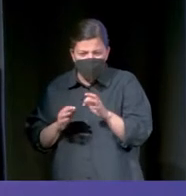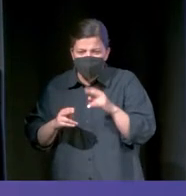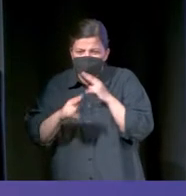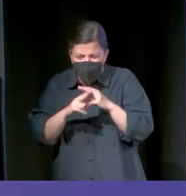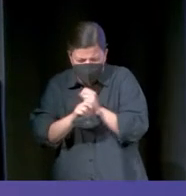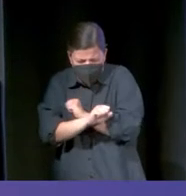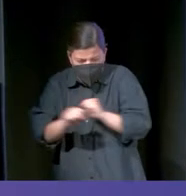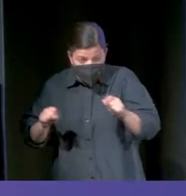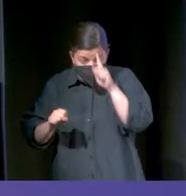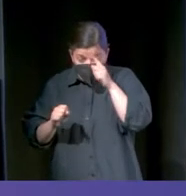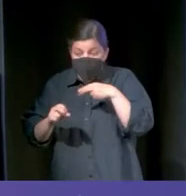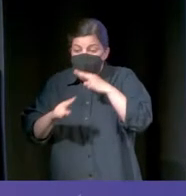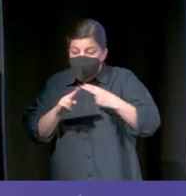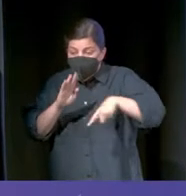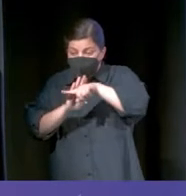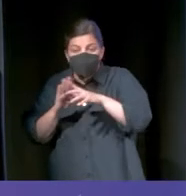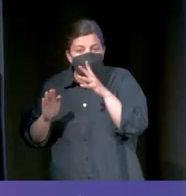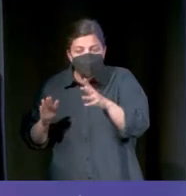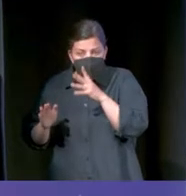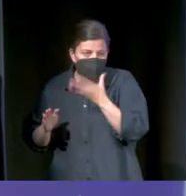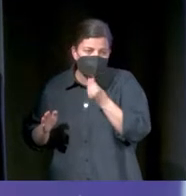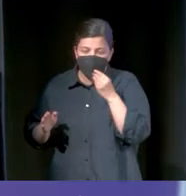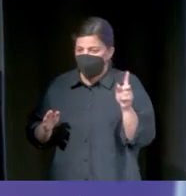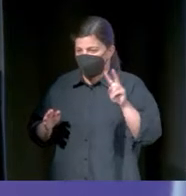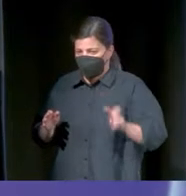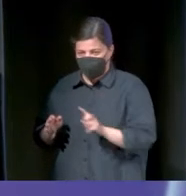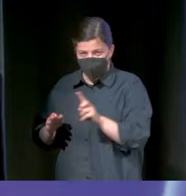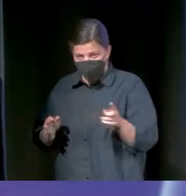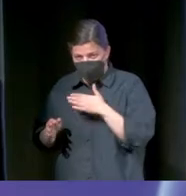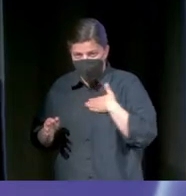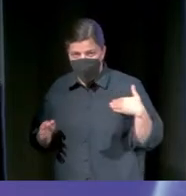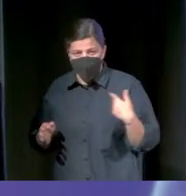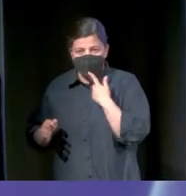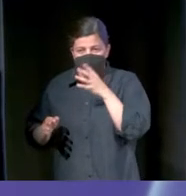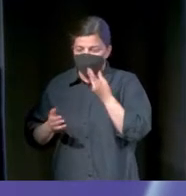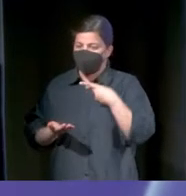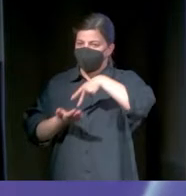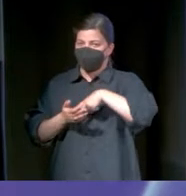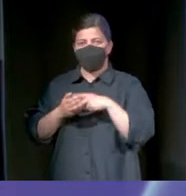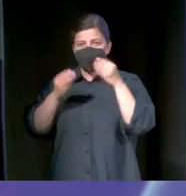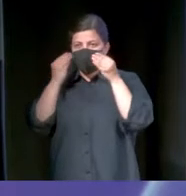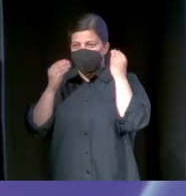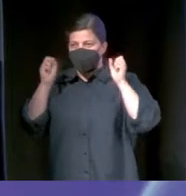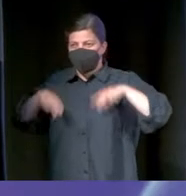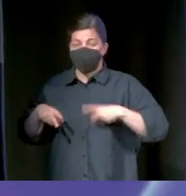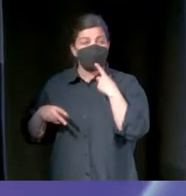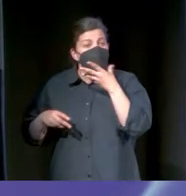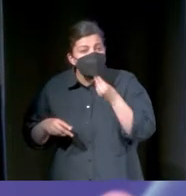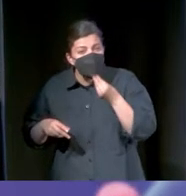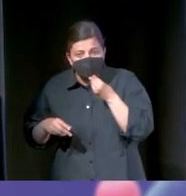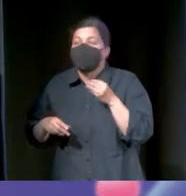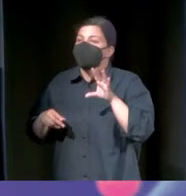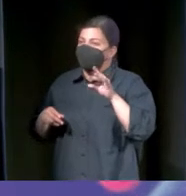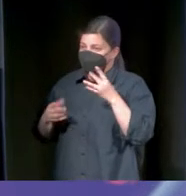quiero entiendo porque los pusieron esperábamos que no eran bonitos no era la cosa ahora bonita que tú te levantas por la mañana sin maquillar y dice flores que mona estas digo si